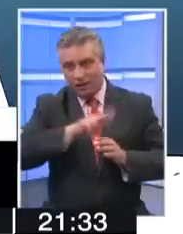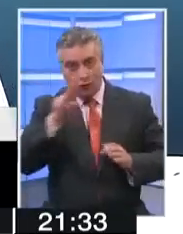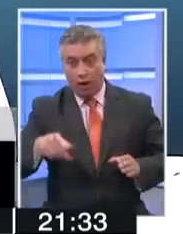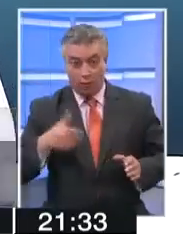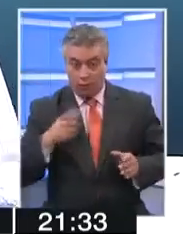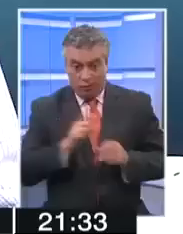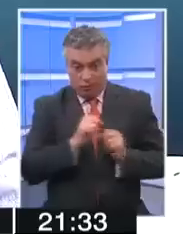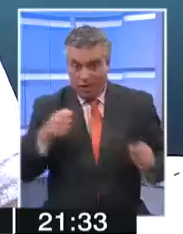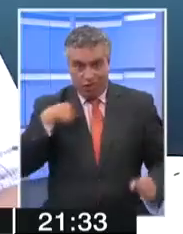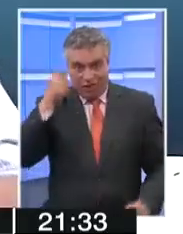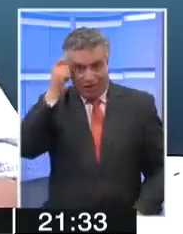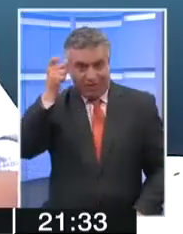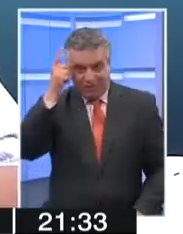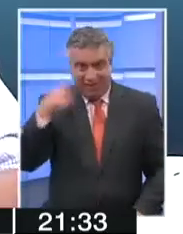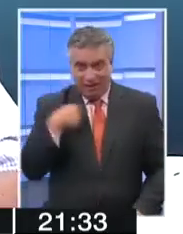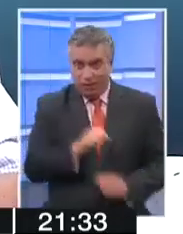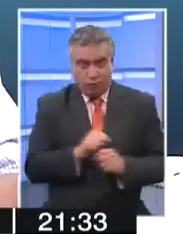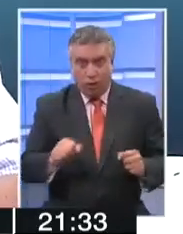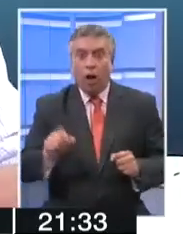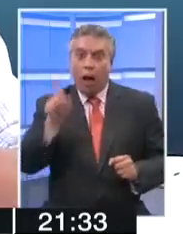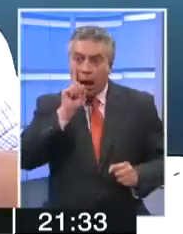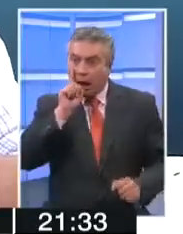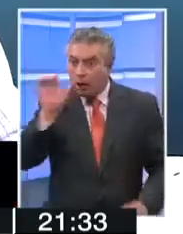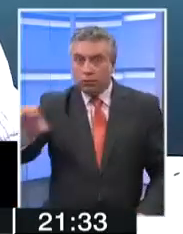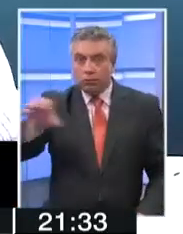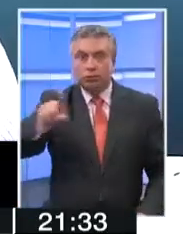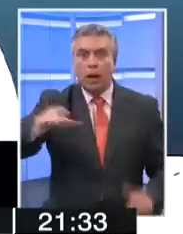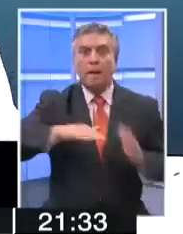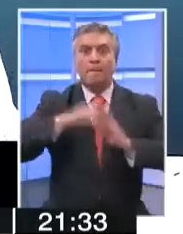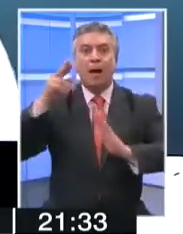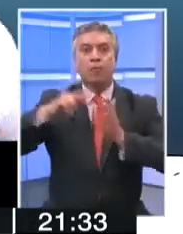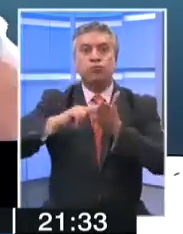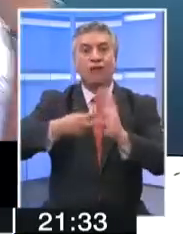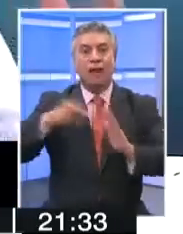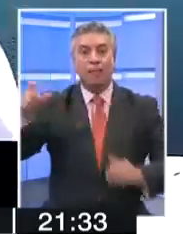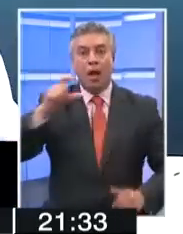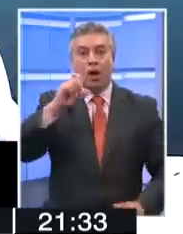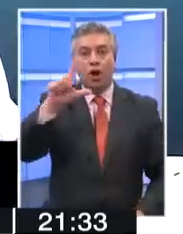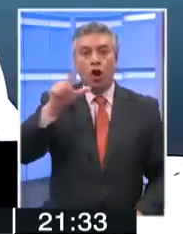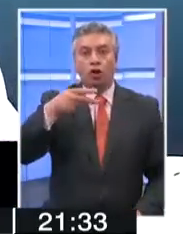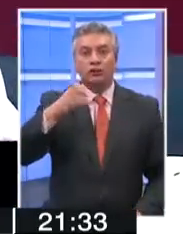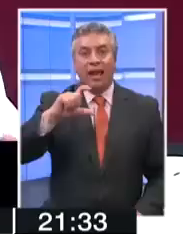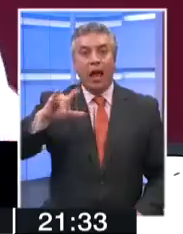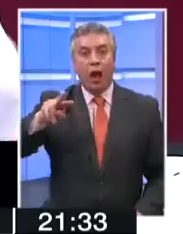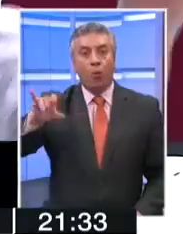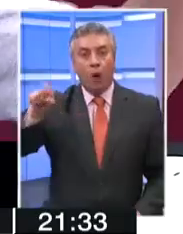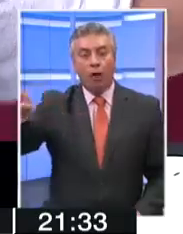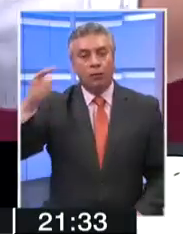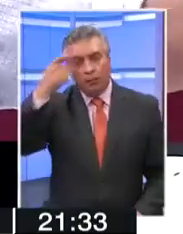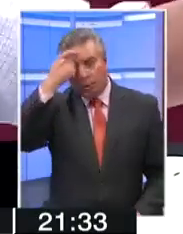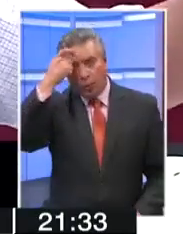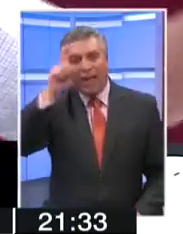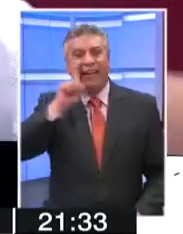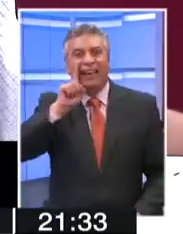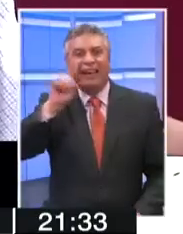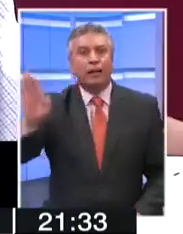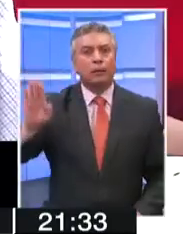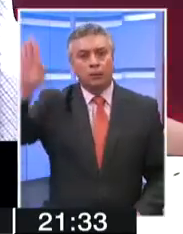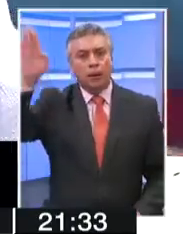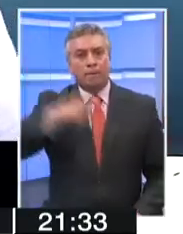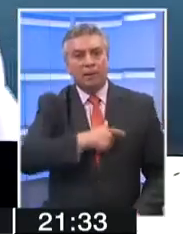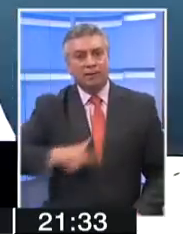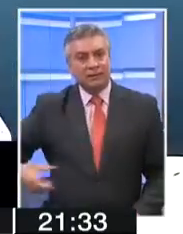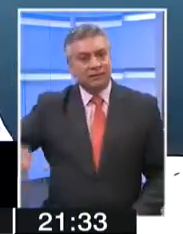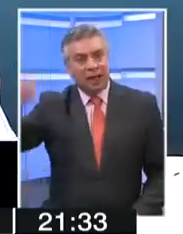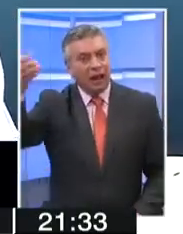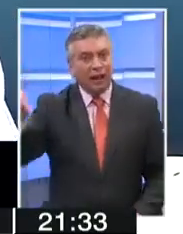hay sectores que están viendo más que el problema de la emergencia en Colchagua, en Cardenal Caro, están preocupados de ver quién va a ser el candidato presidencial.